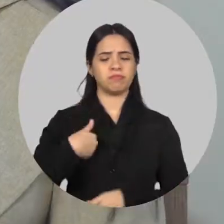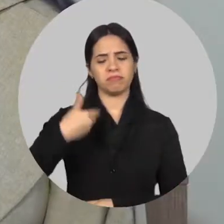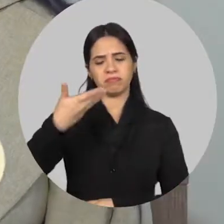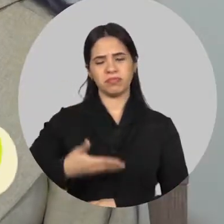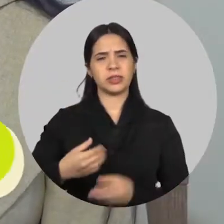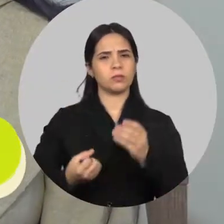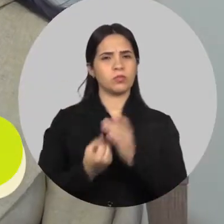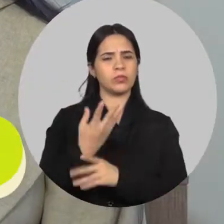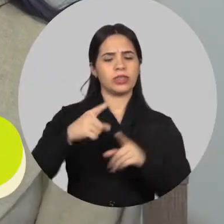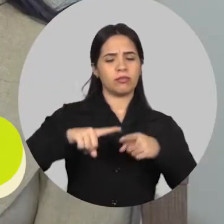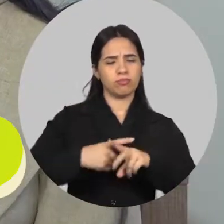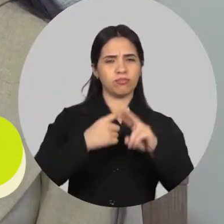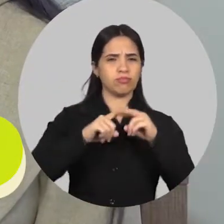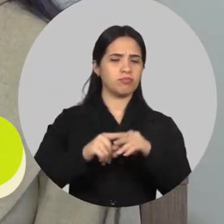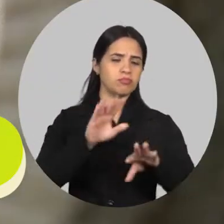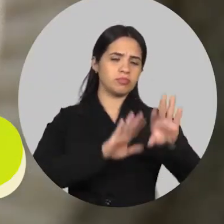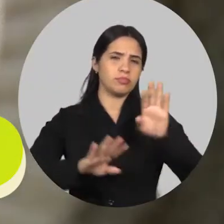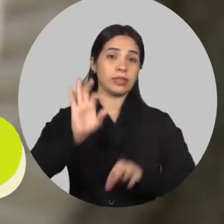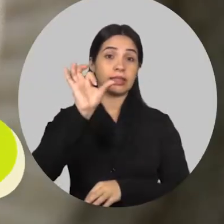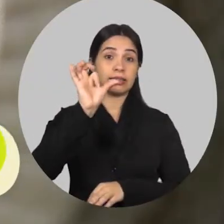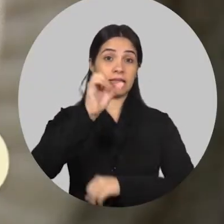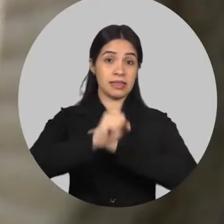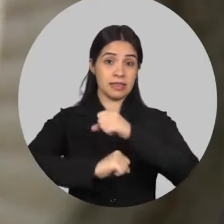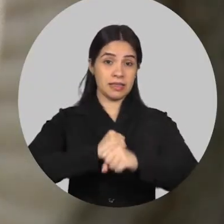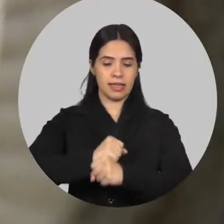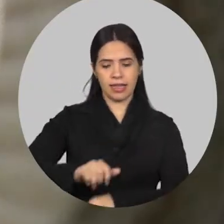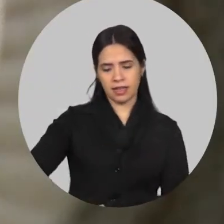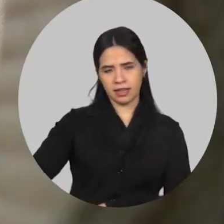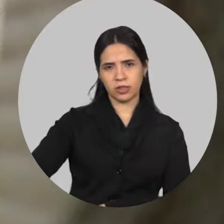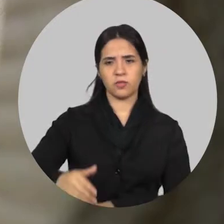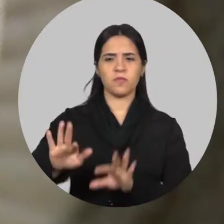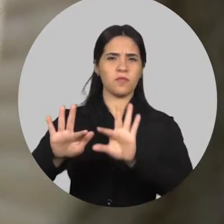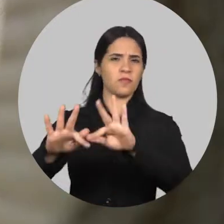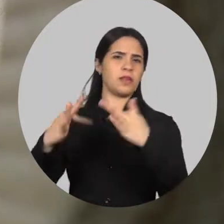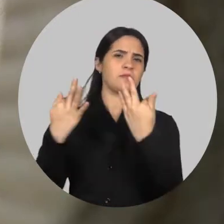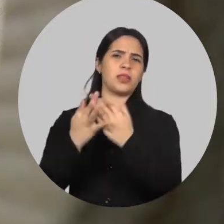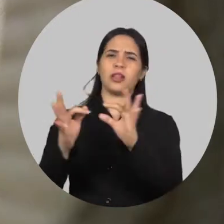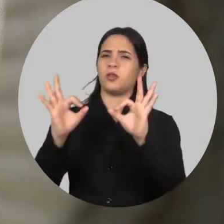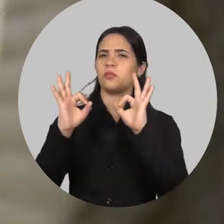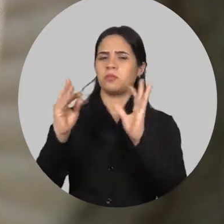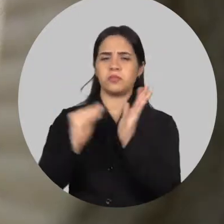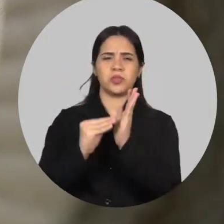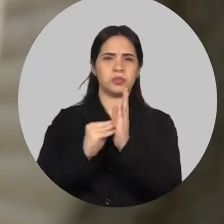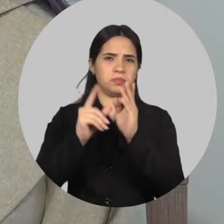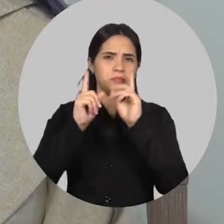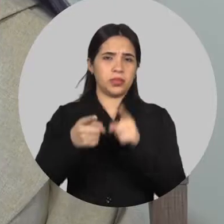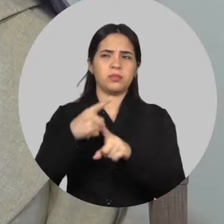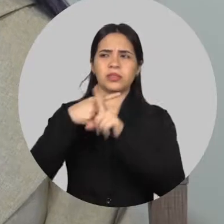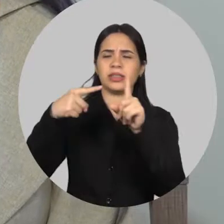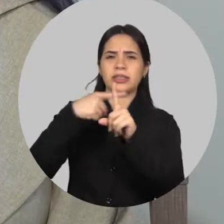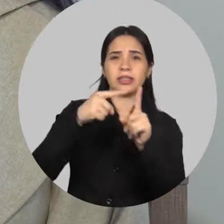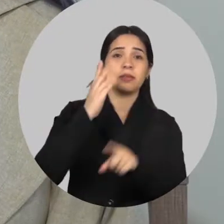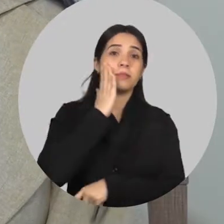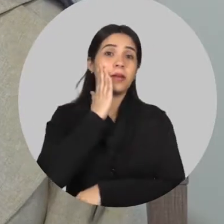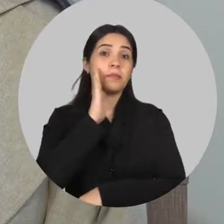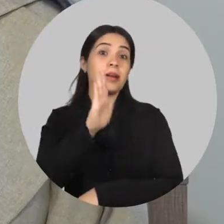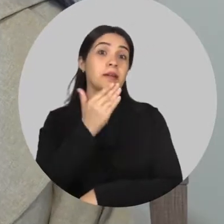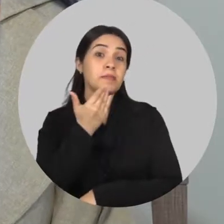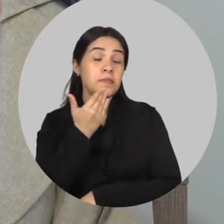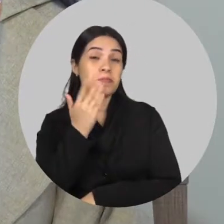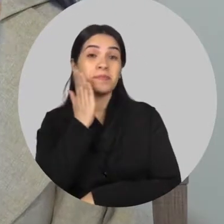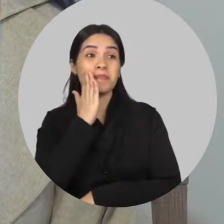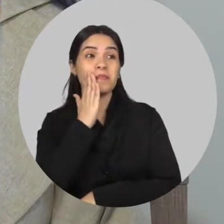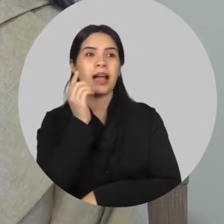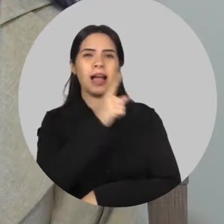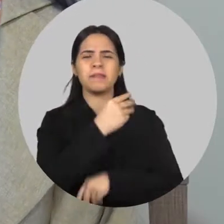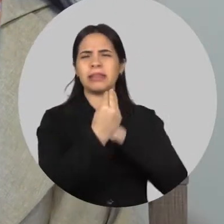Empecé a tejer a los 6 años. Veía que en mi familia todos hacen, mis tías, mi mamá. Como mi mamá no